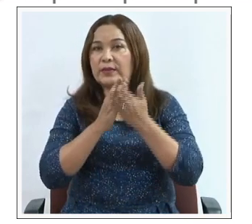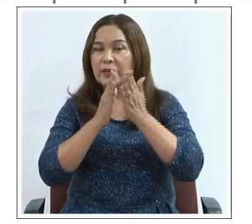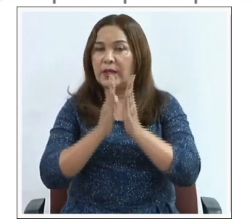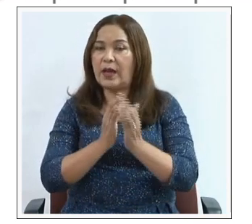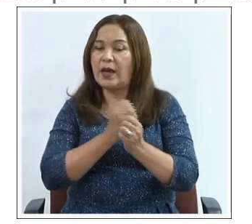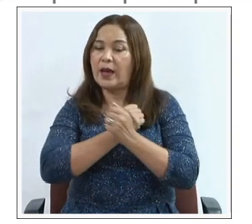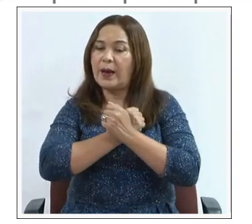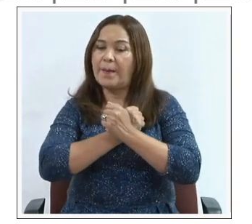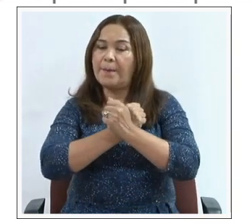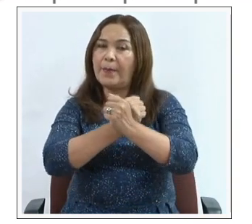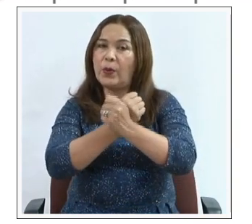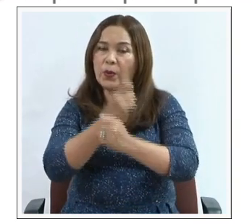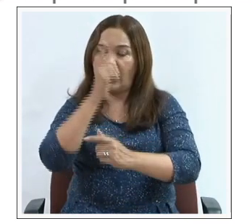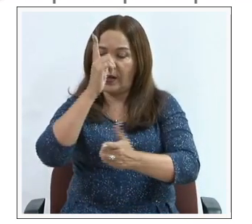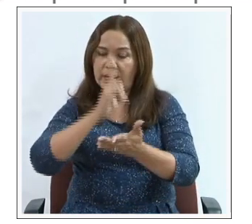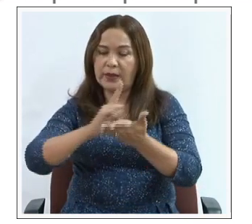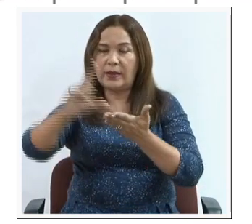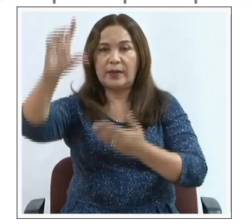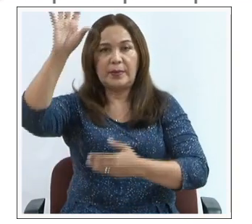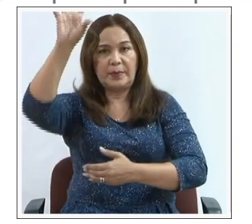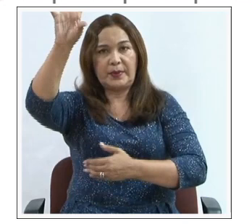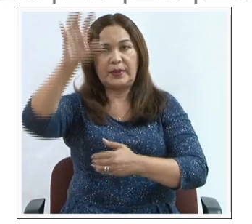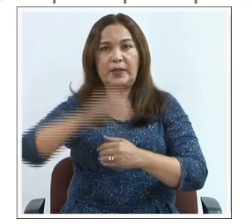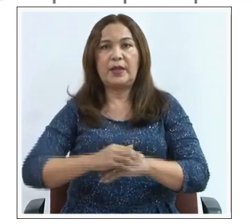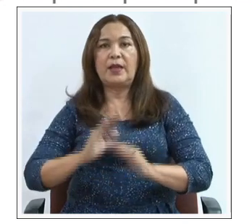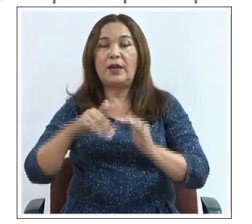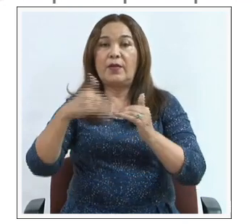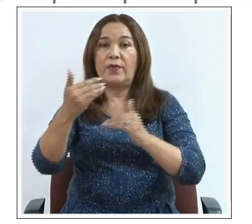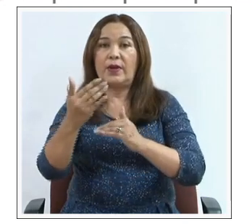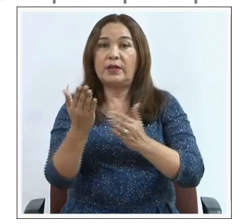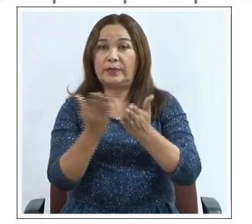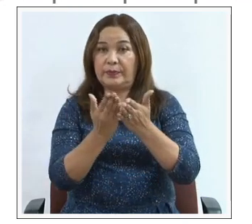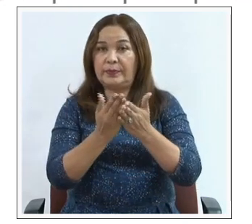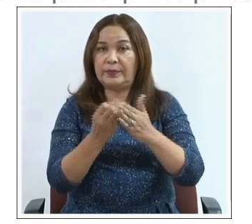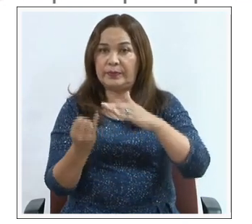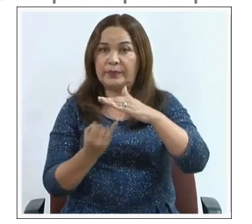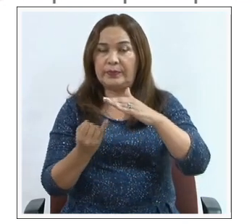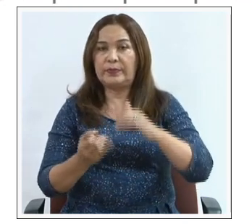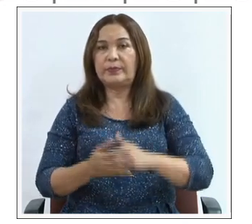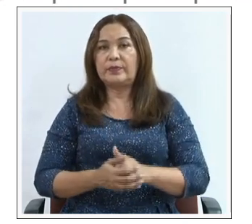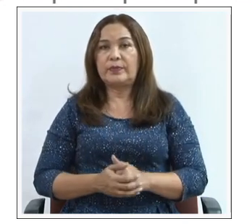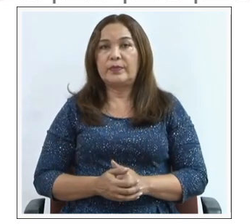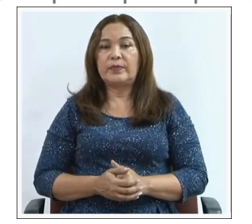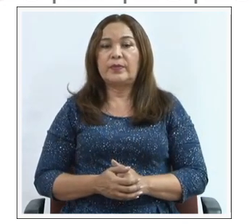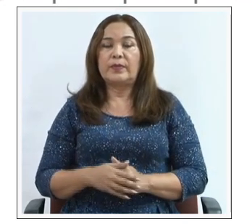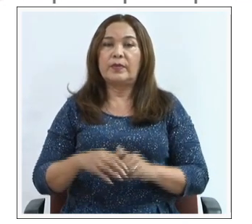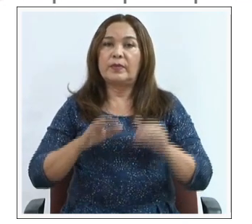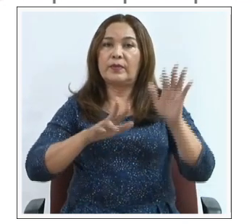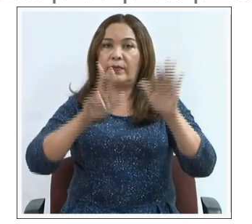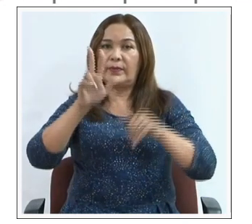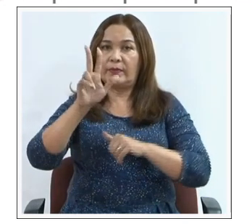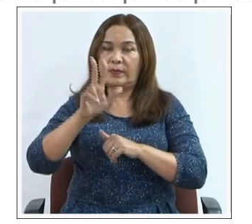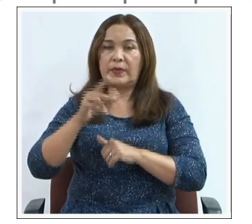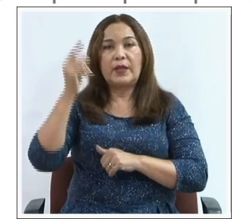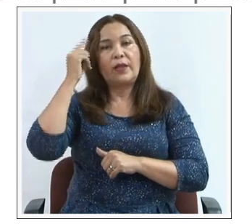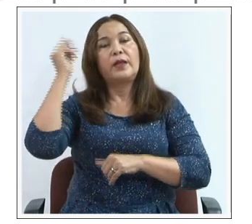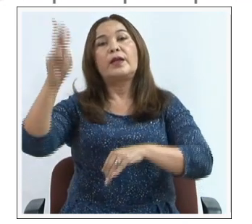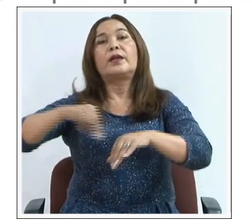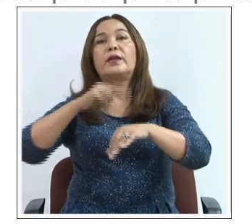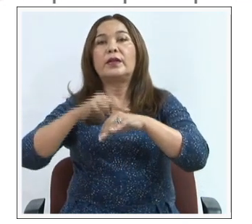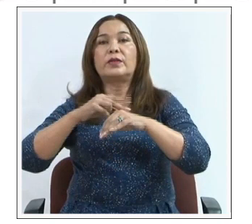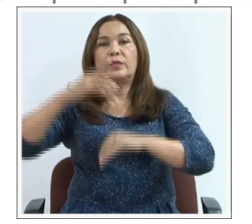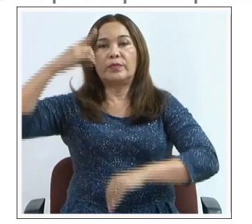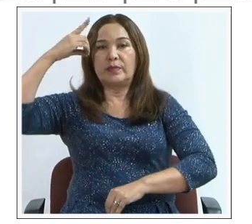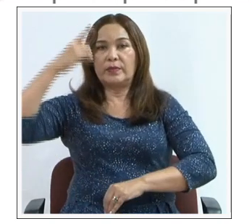por amor y lealtad a la patria fase institucional día 13 día nacional